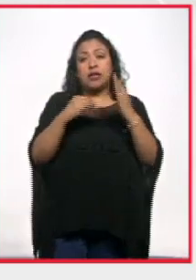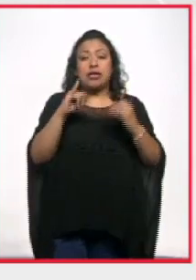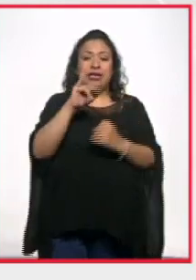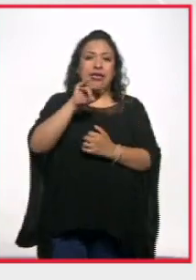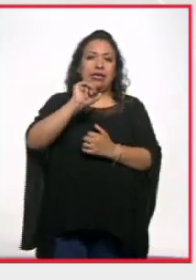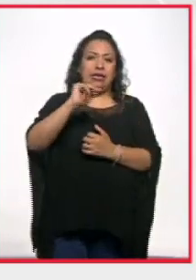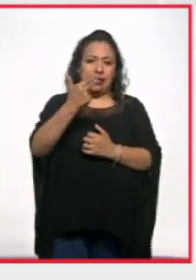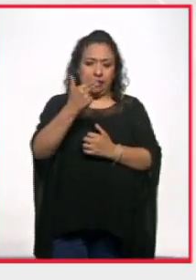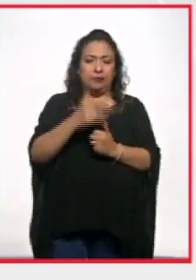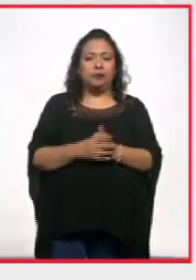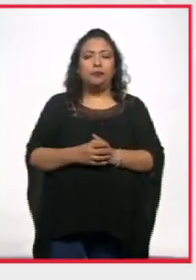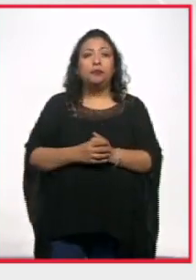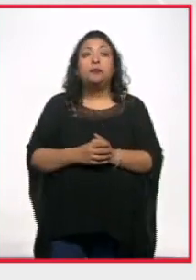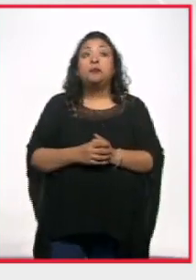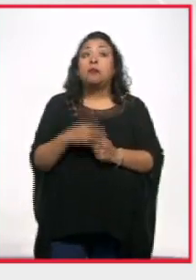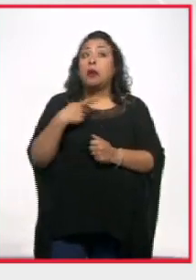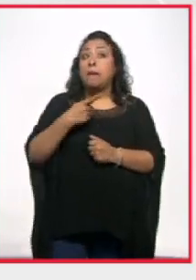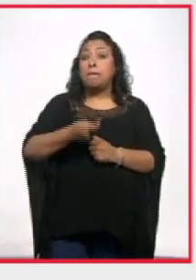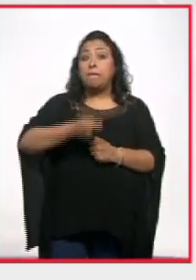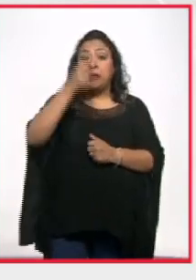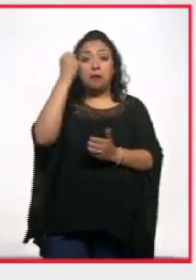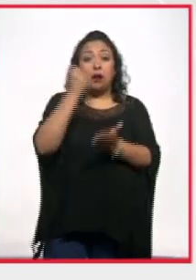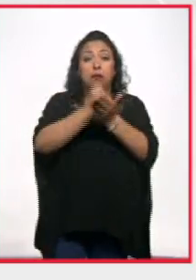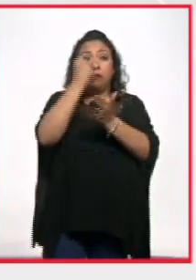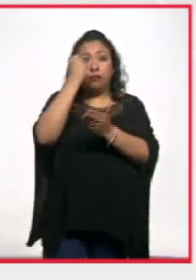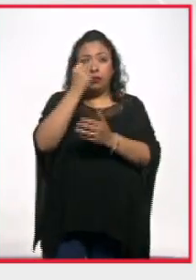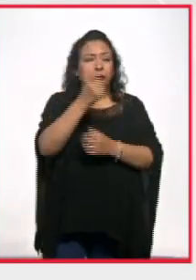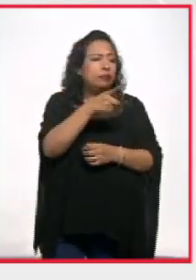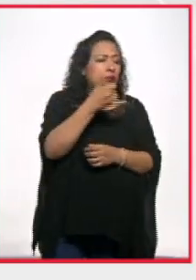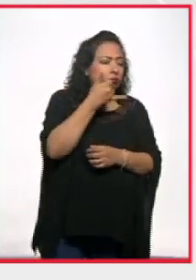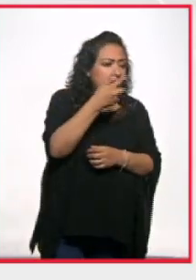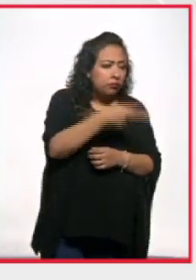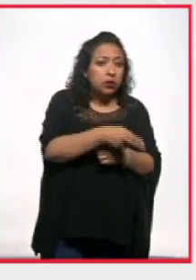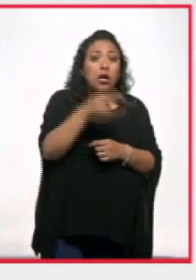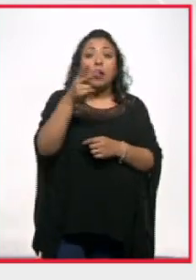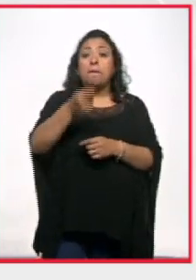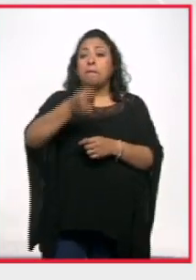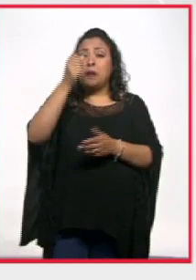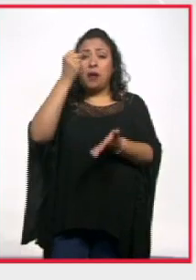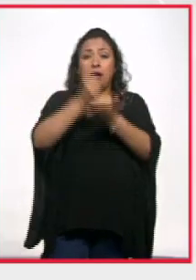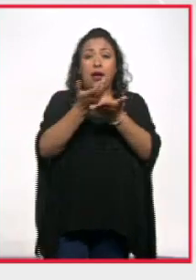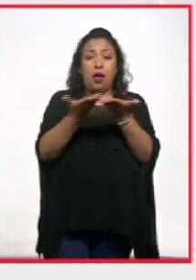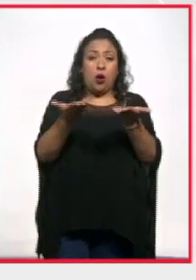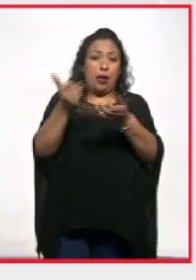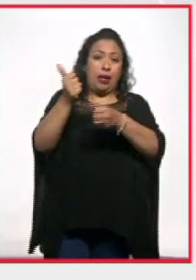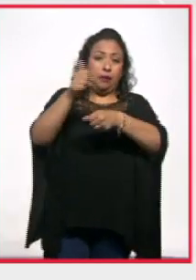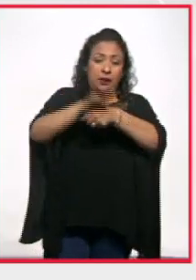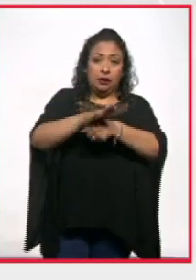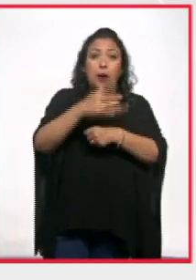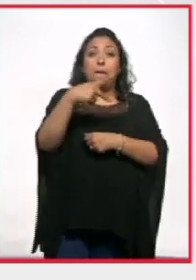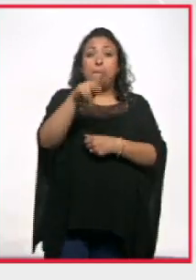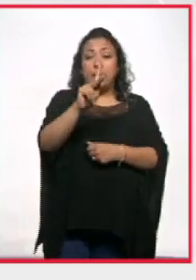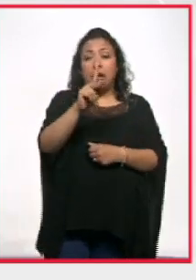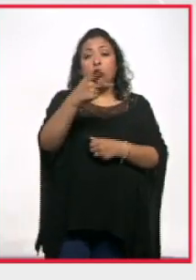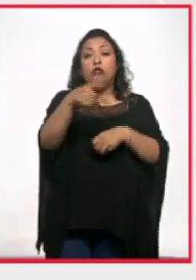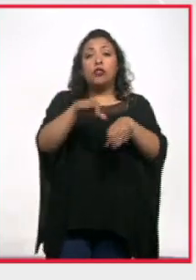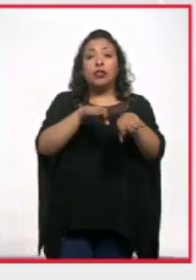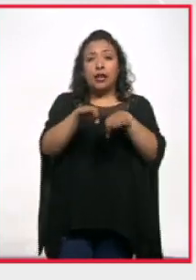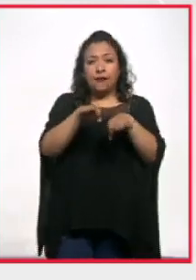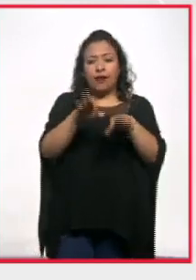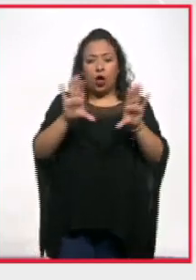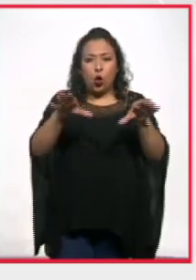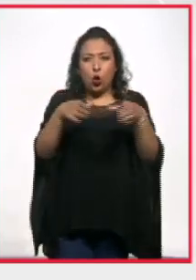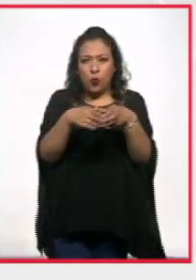Nacional de Antropología e Historia. Es la primera declaratoria que se da en esta administración. Sin embargo, el trabajo de